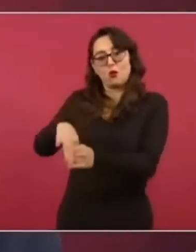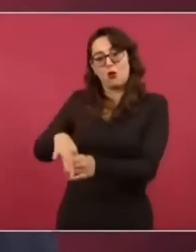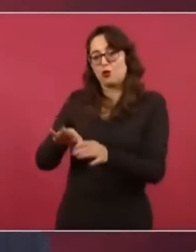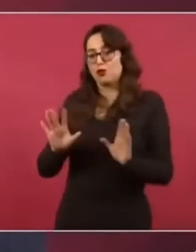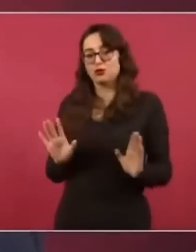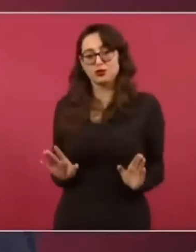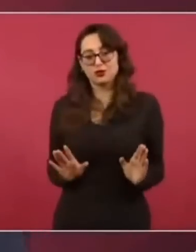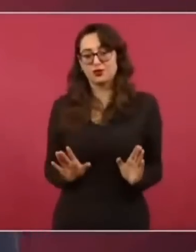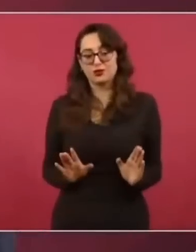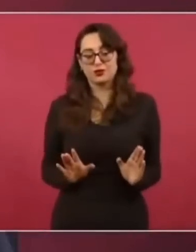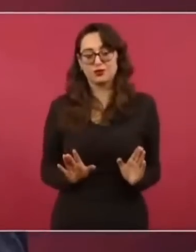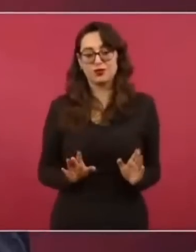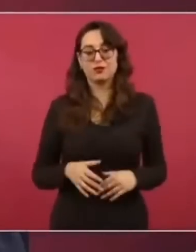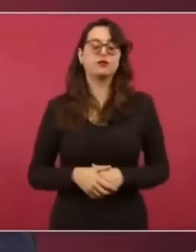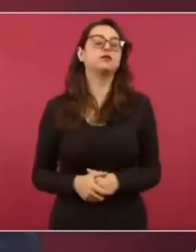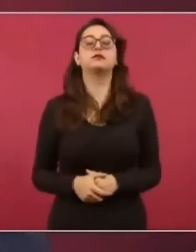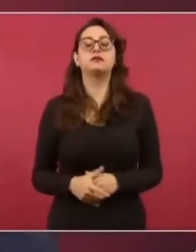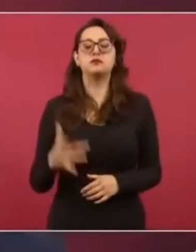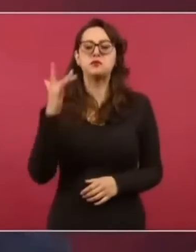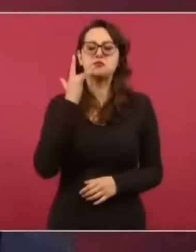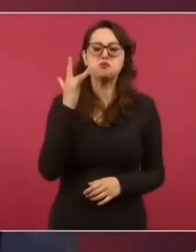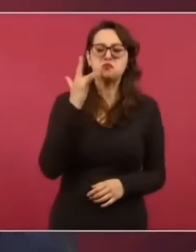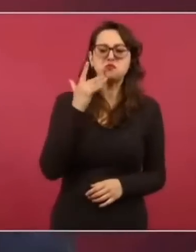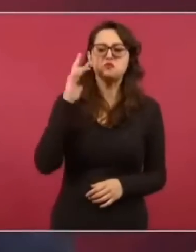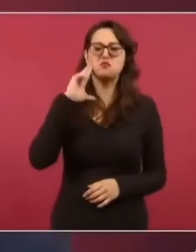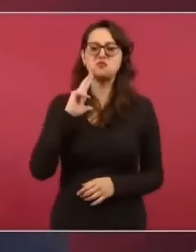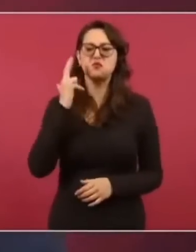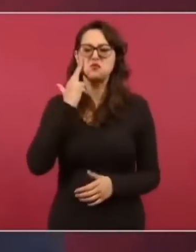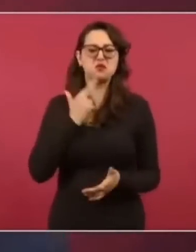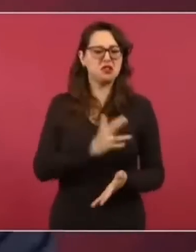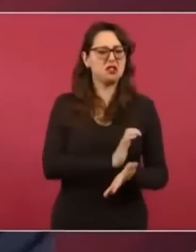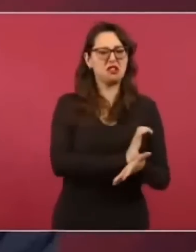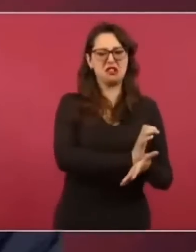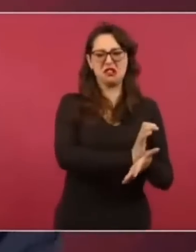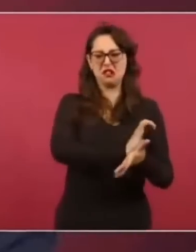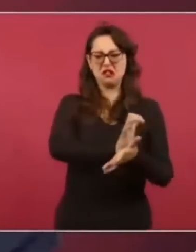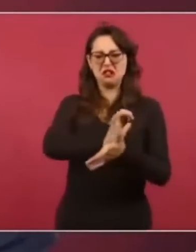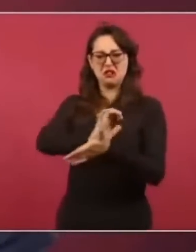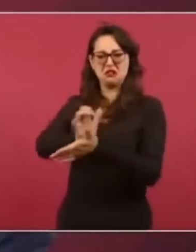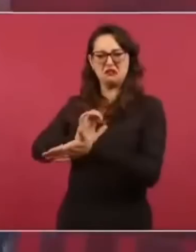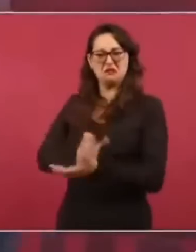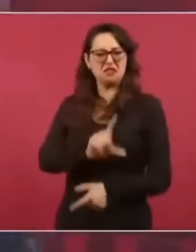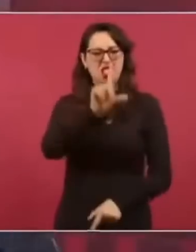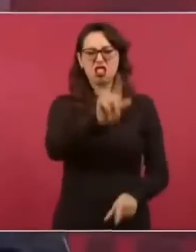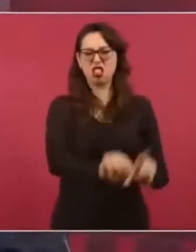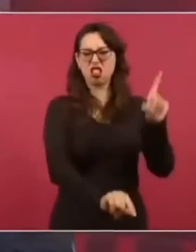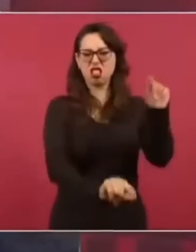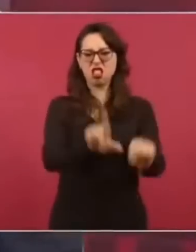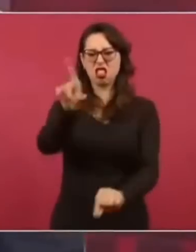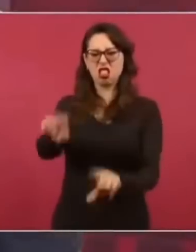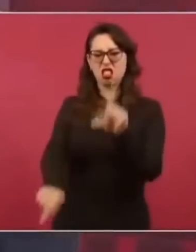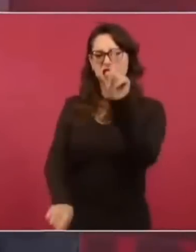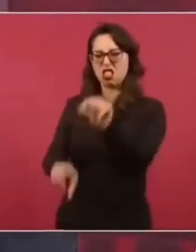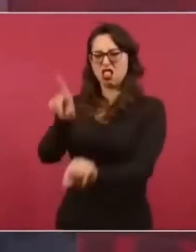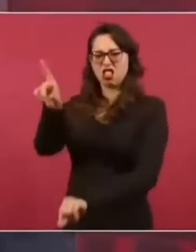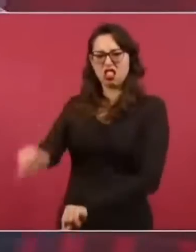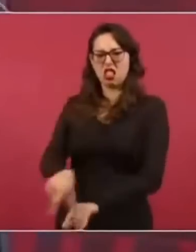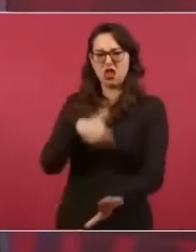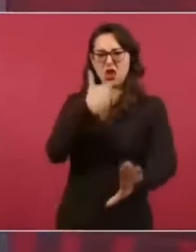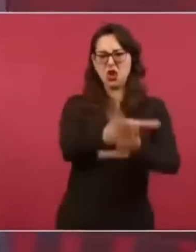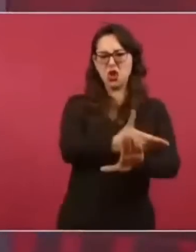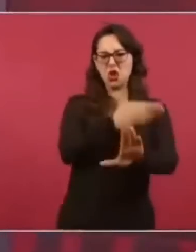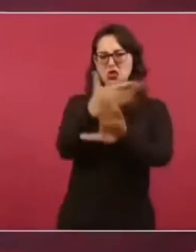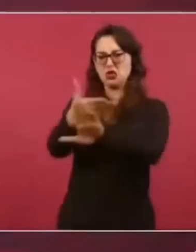¿Quieres que siga el clasismo? ¿Que te sigan humillando?